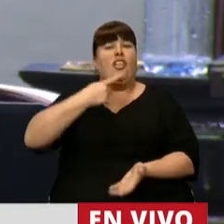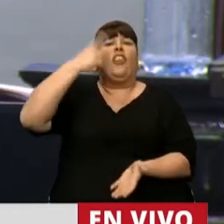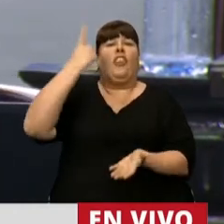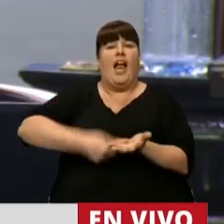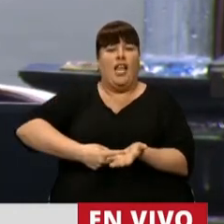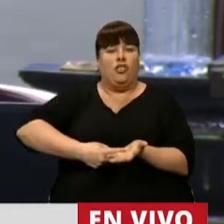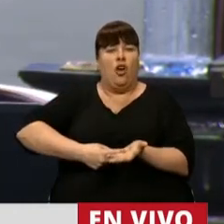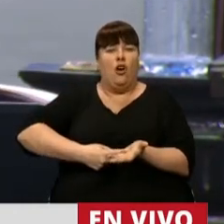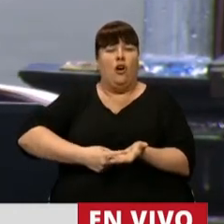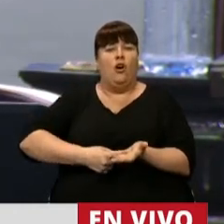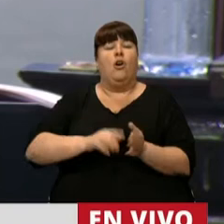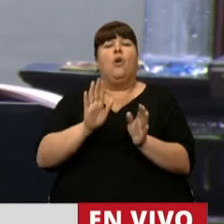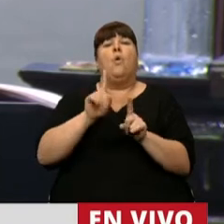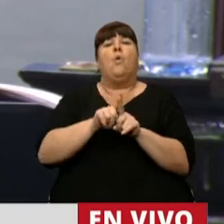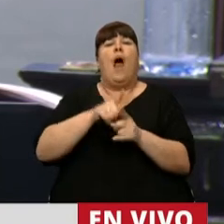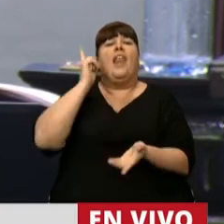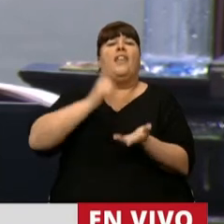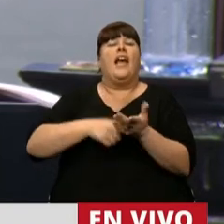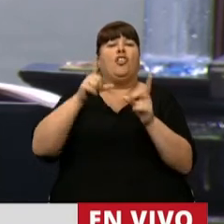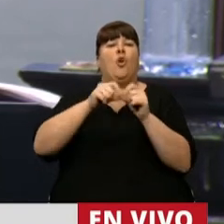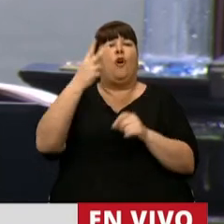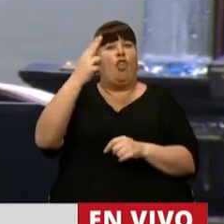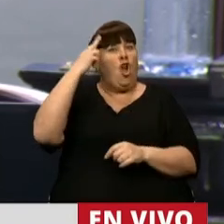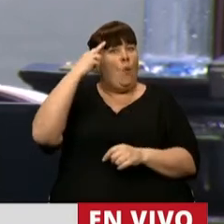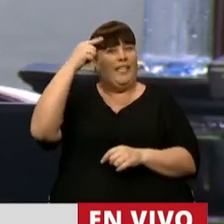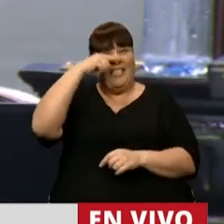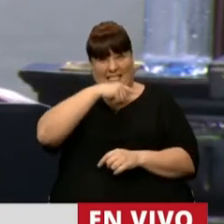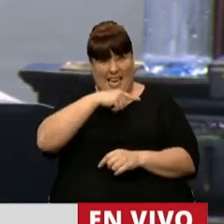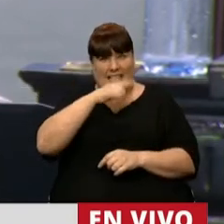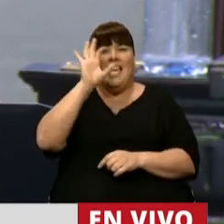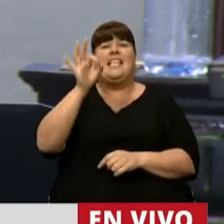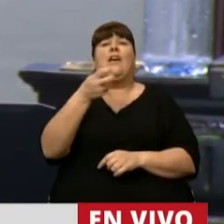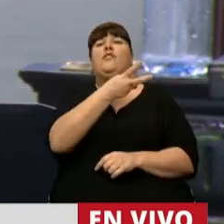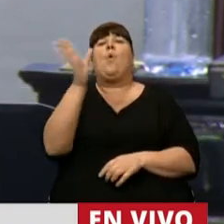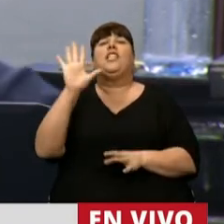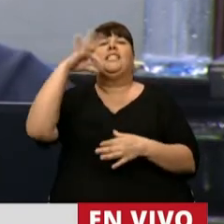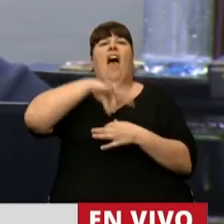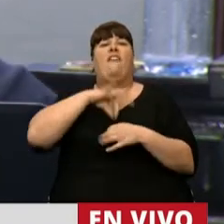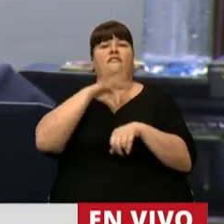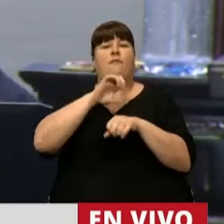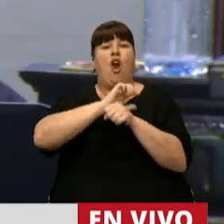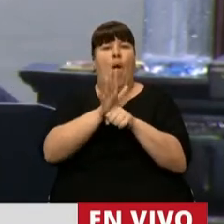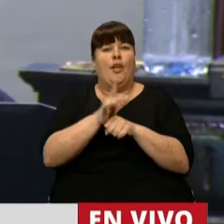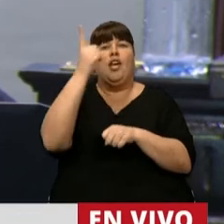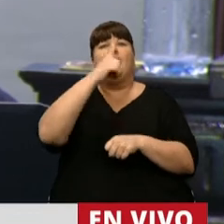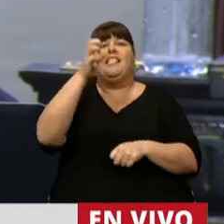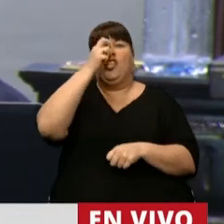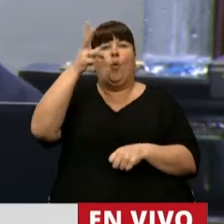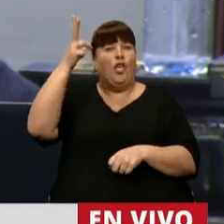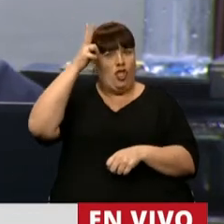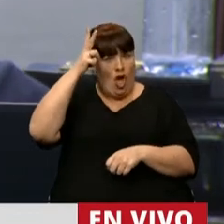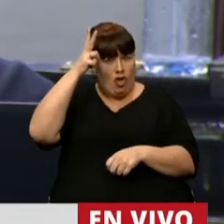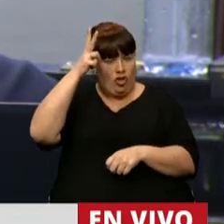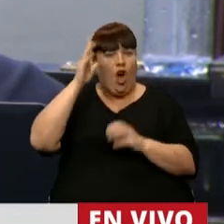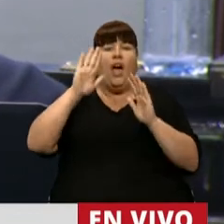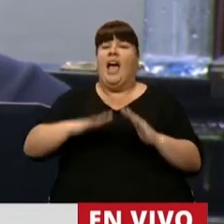decretaba, mediante el decreto 297, ¿y sabe con cuántos casos? Con 128 casos,